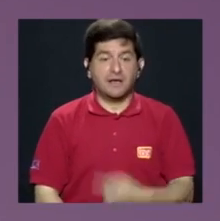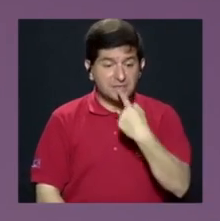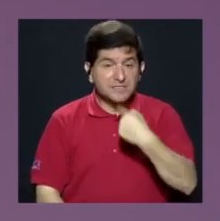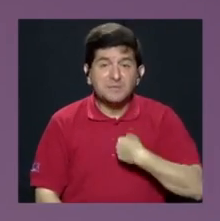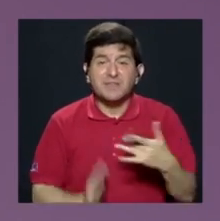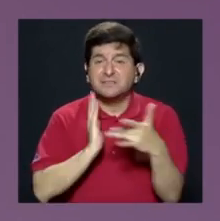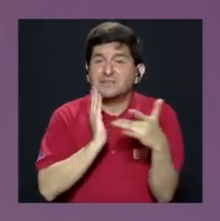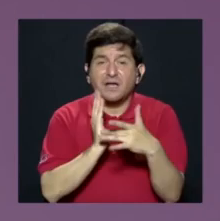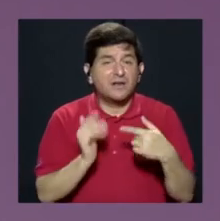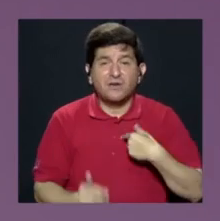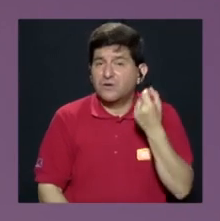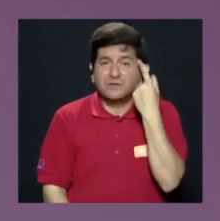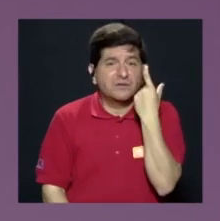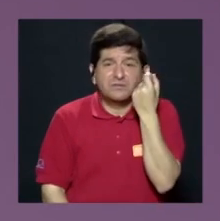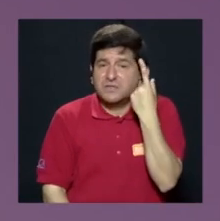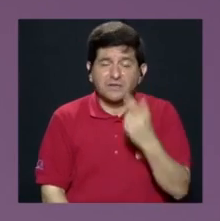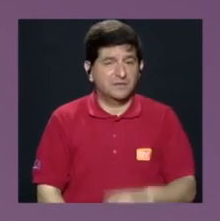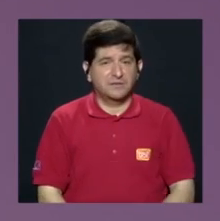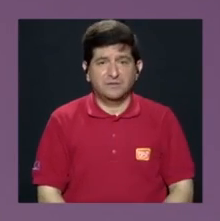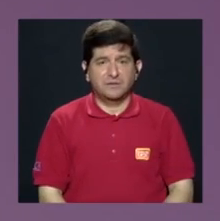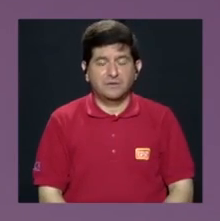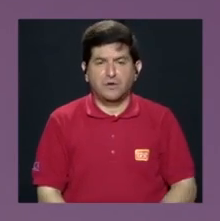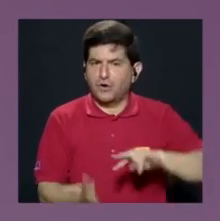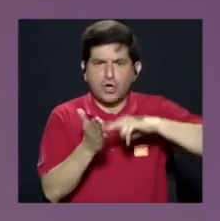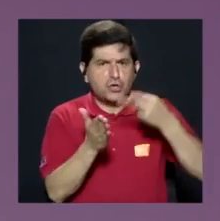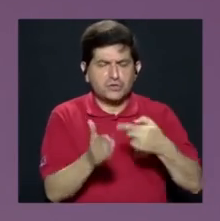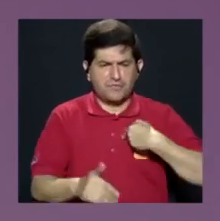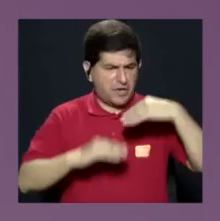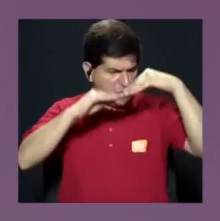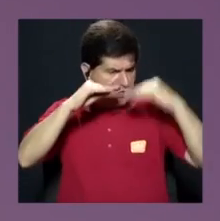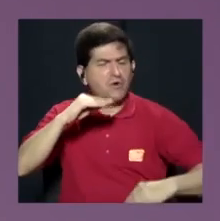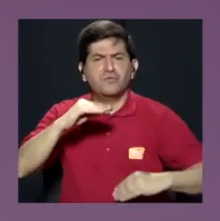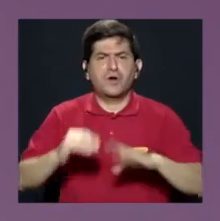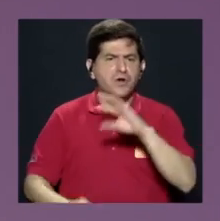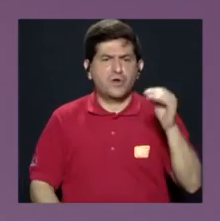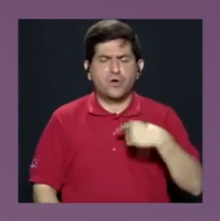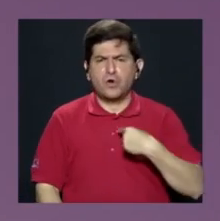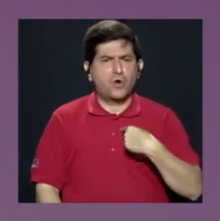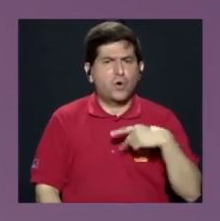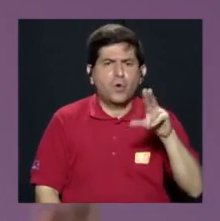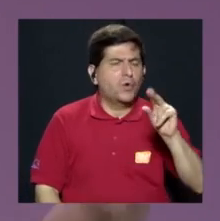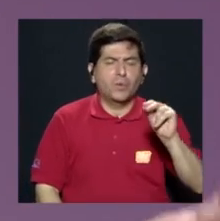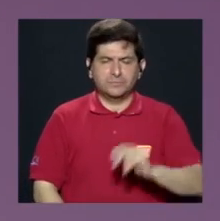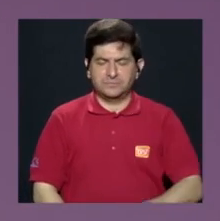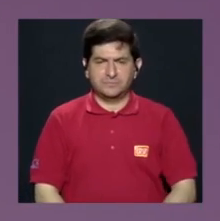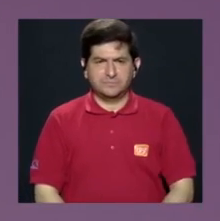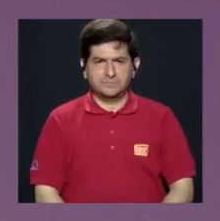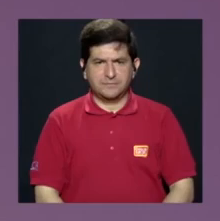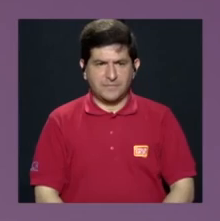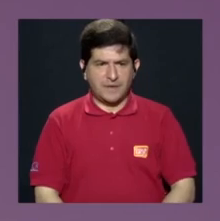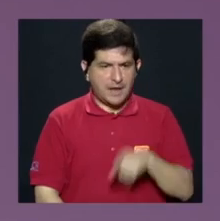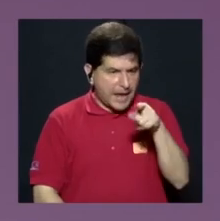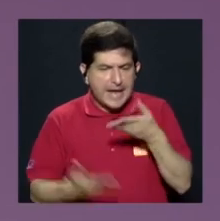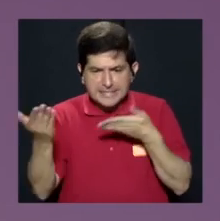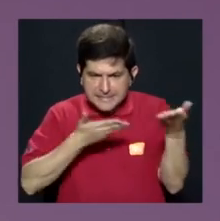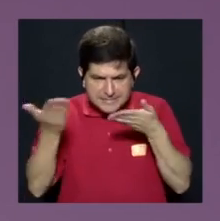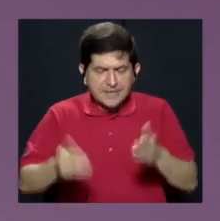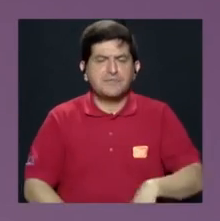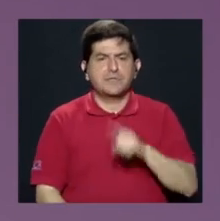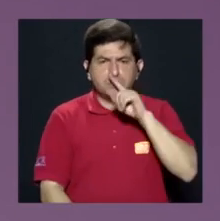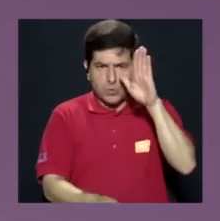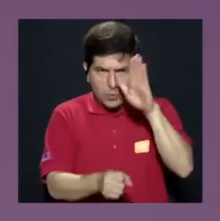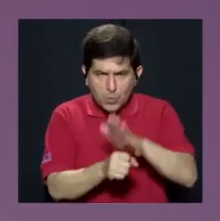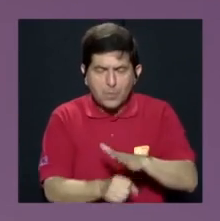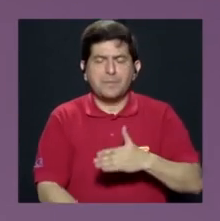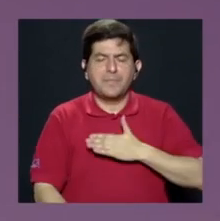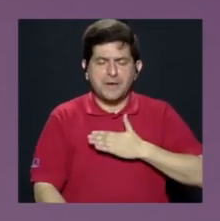dicen tecnicismo yo no los voy a entender, y no es porque sea inferior a ellos o porque no, simple y sencillamente que él está dando un servicio y tiene que adecuarse